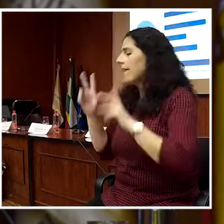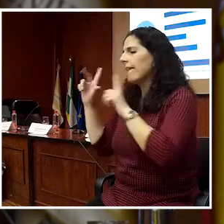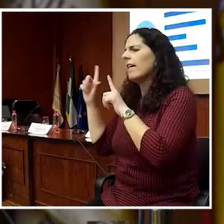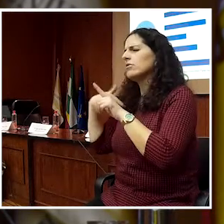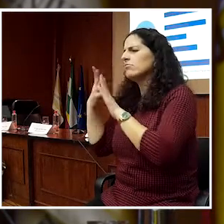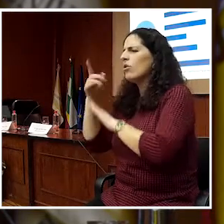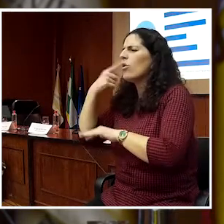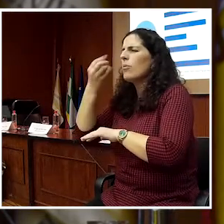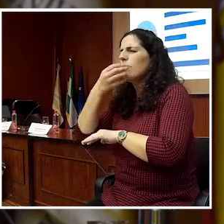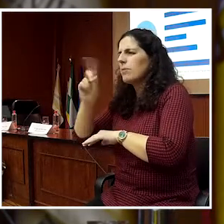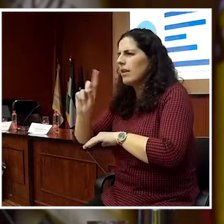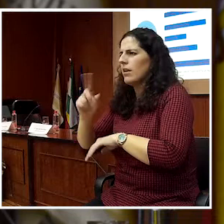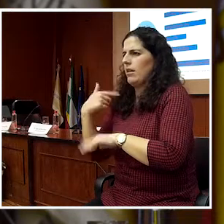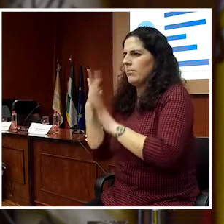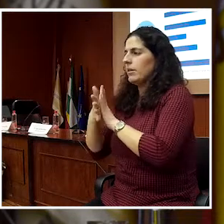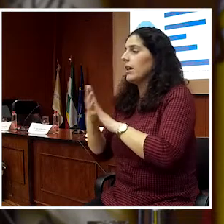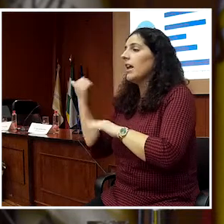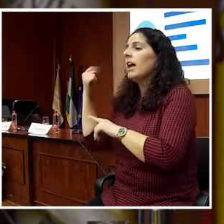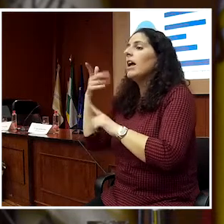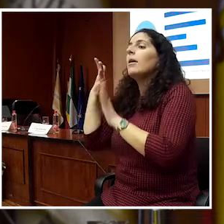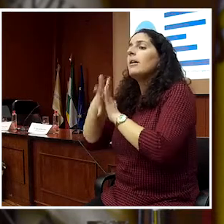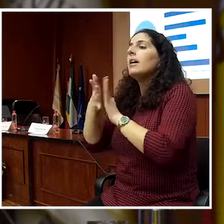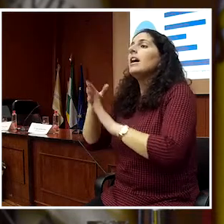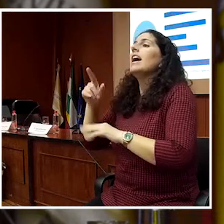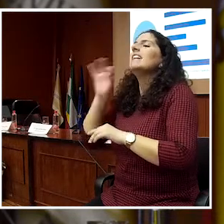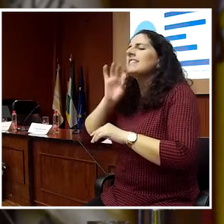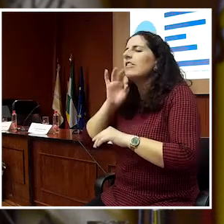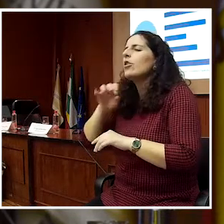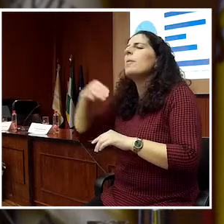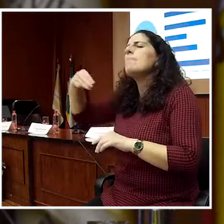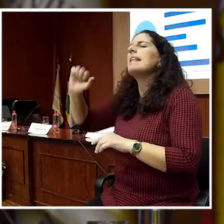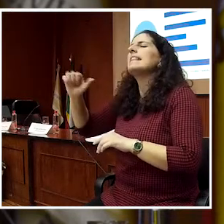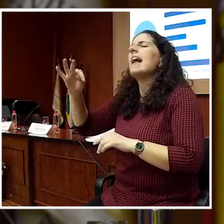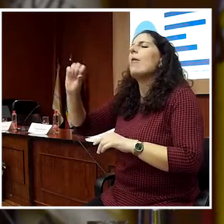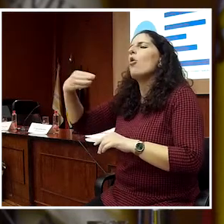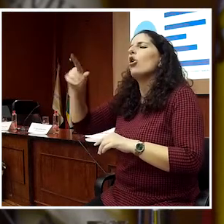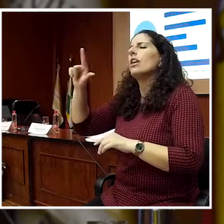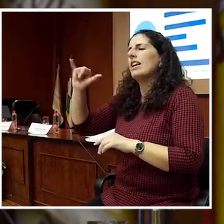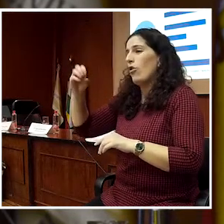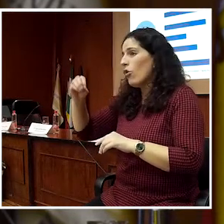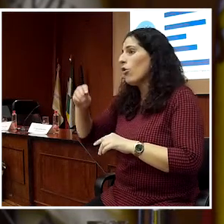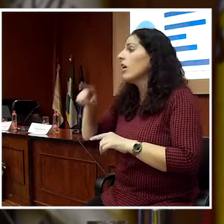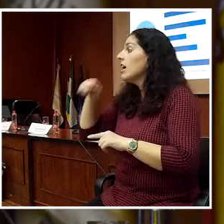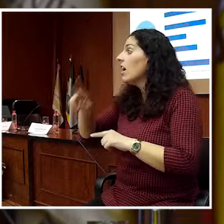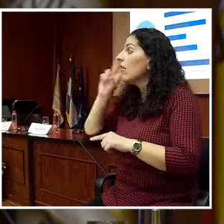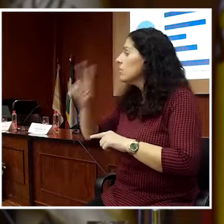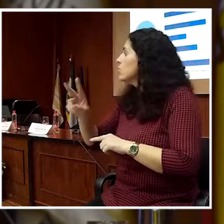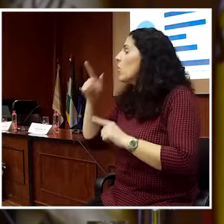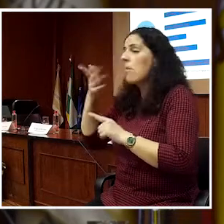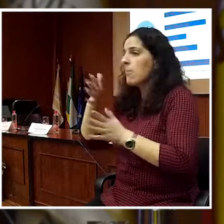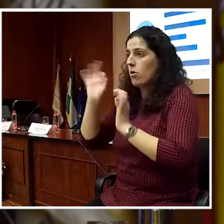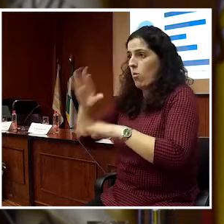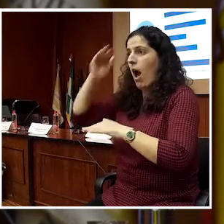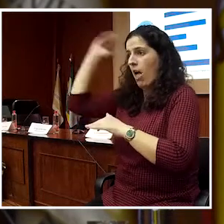bien. Esta es la definición del síndrome metabólico en la infancia, que prácticamente incluye los mismos parámetros que en el